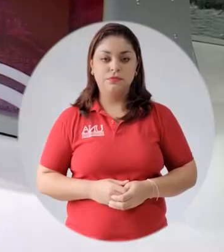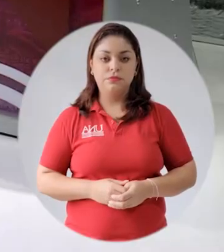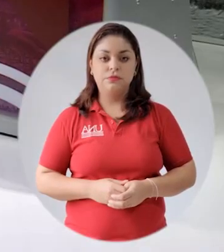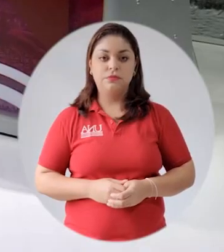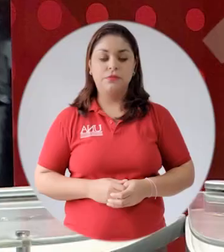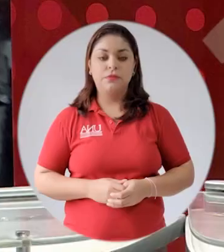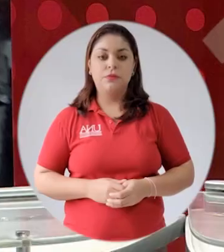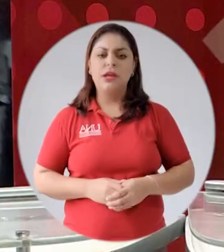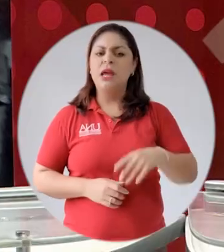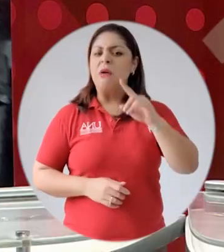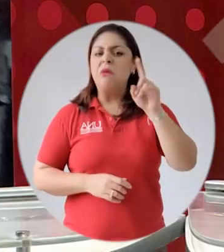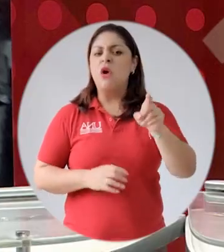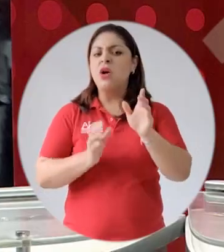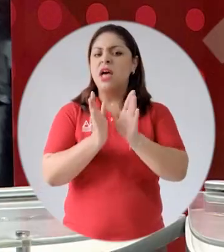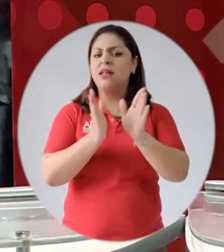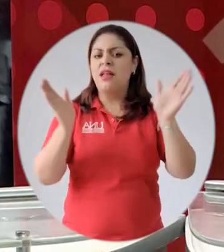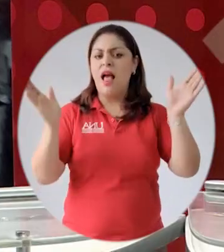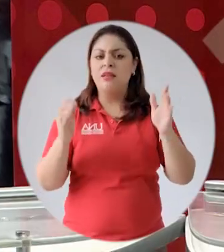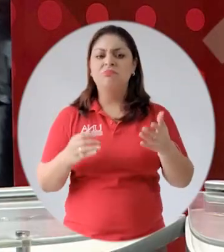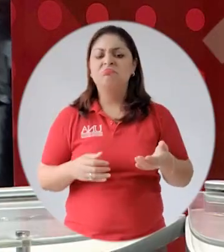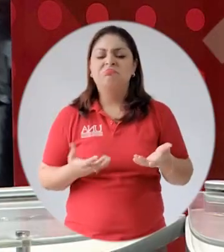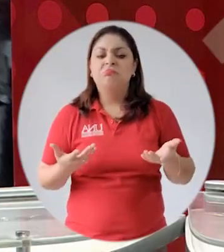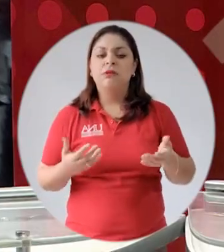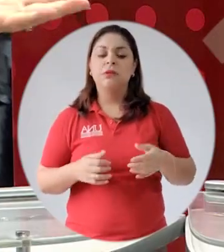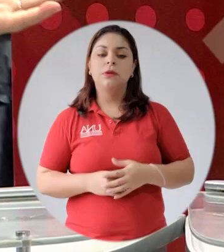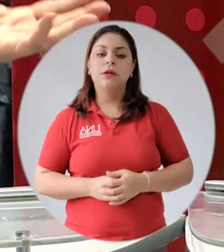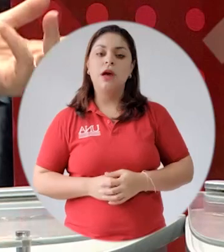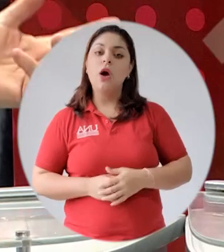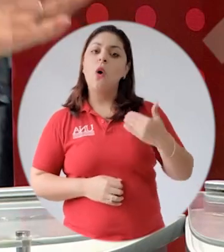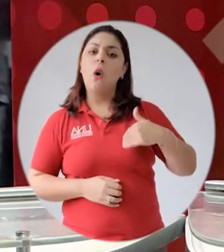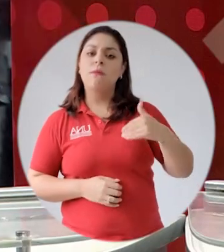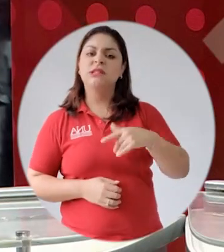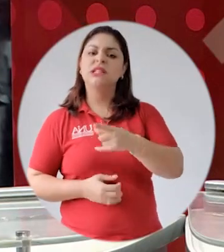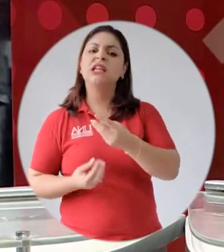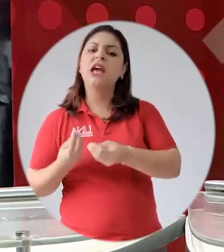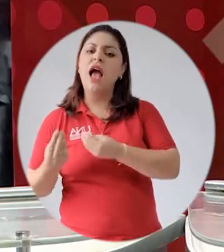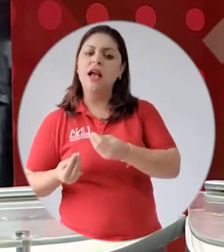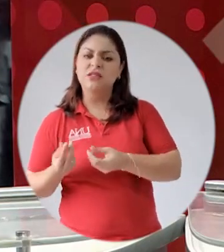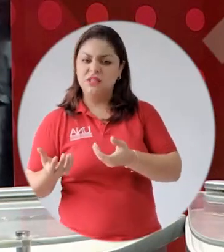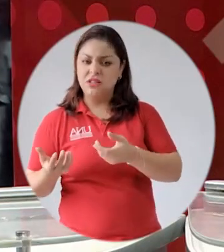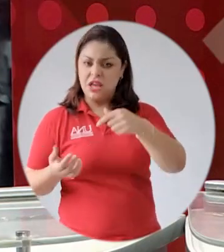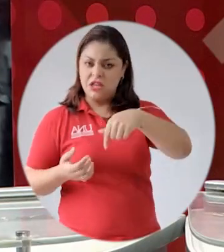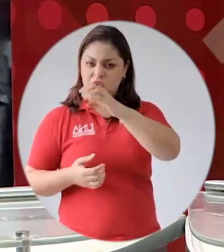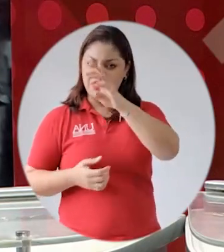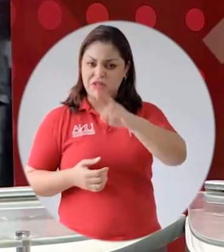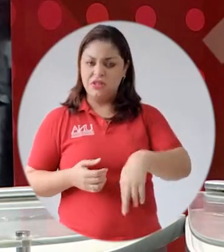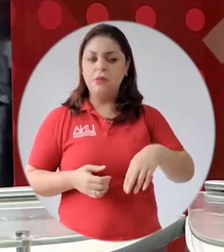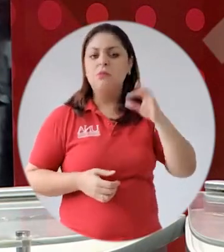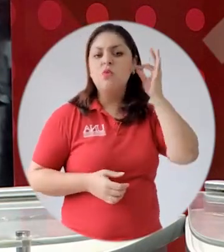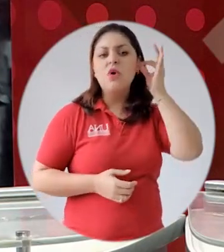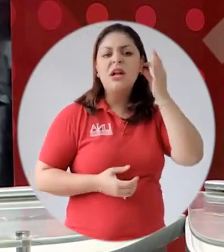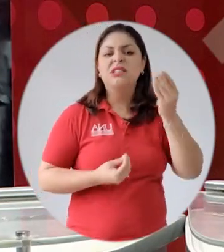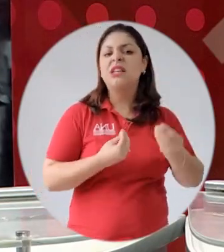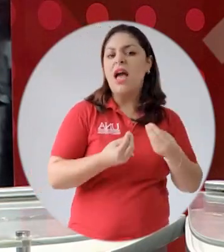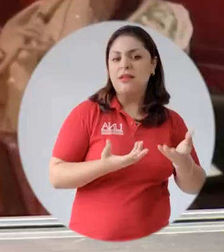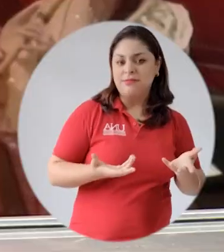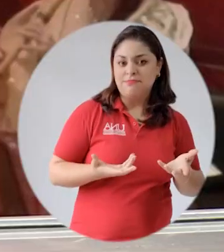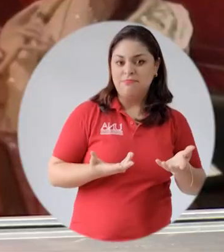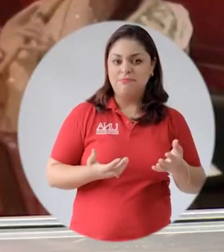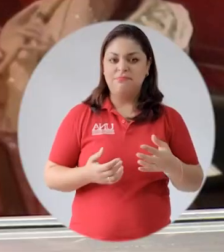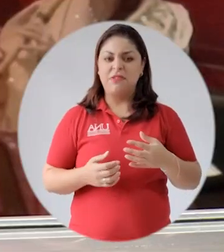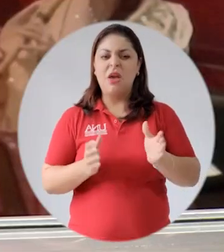¿verdad? Muy claros respecto de que es a las mujeres a las que les corresponde y lo que se busca precisamente es esta